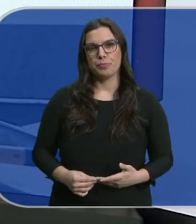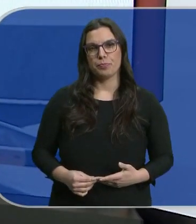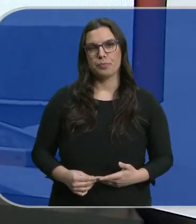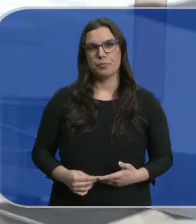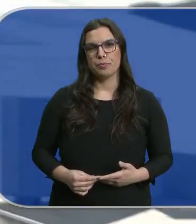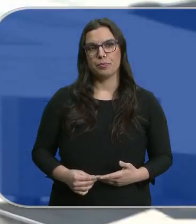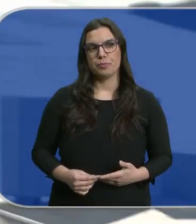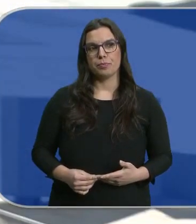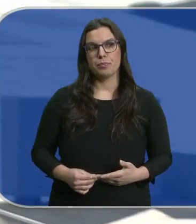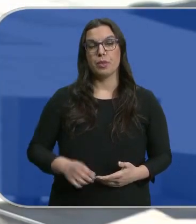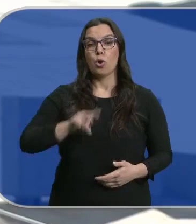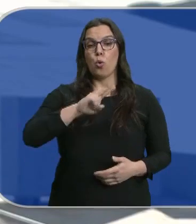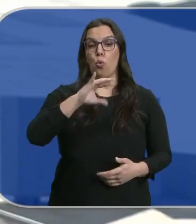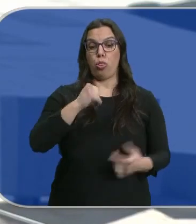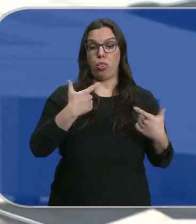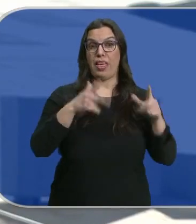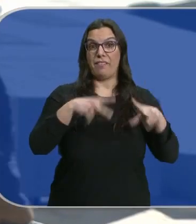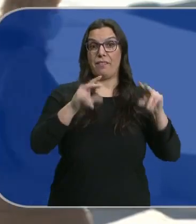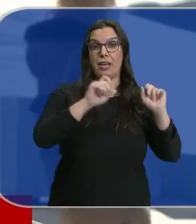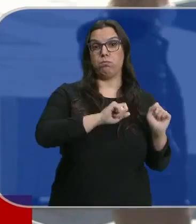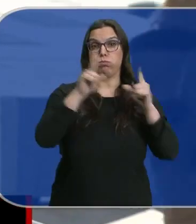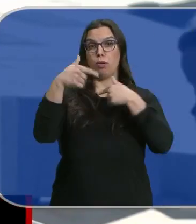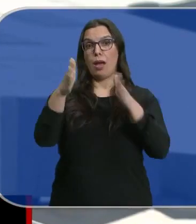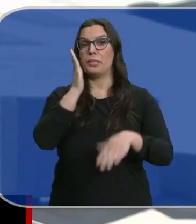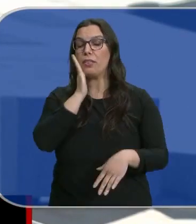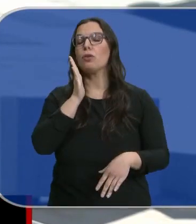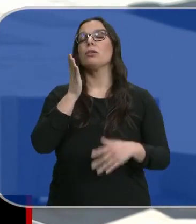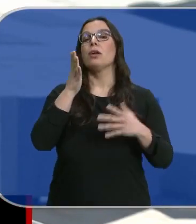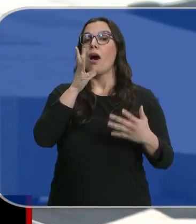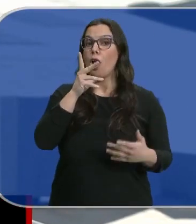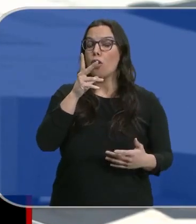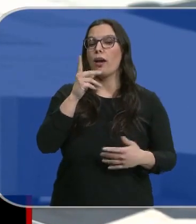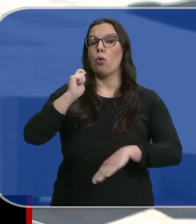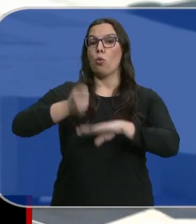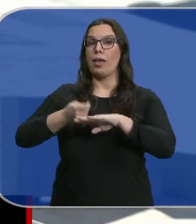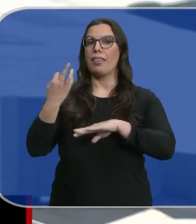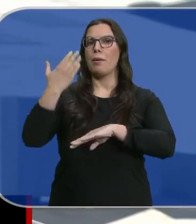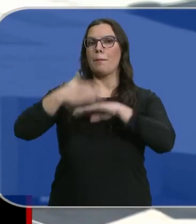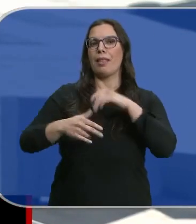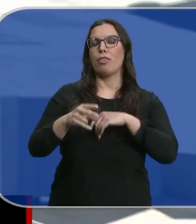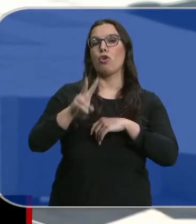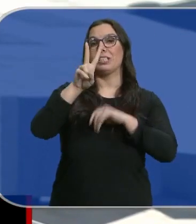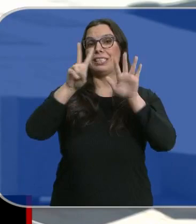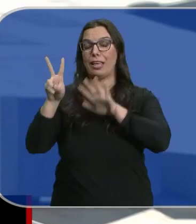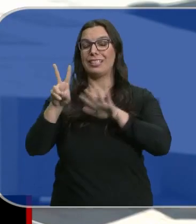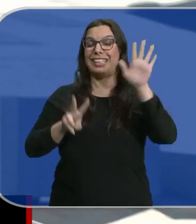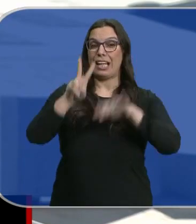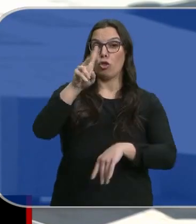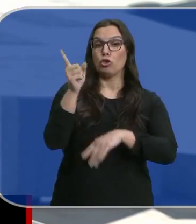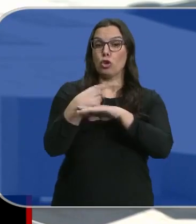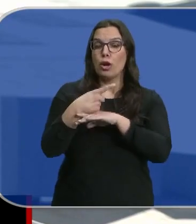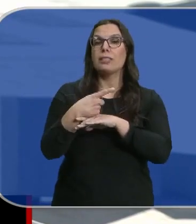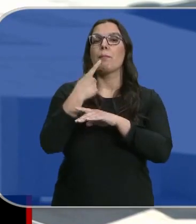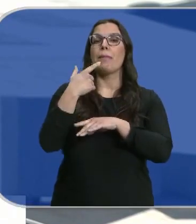Ha pasado de la UCI a planta y el juez tiene ahora 72 horas para tomarle declaración y decidir su ingreso o no en